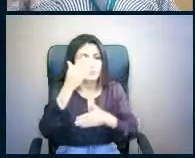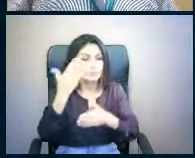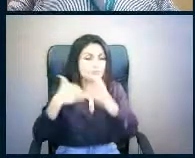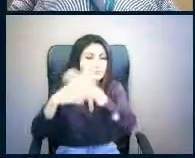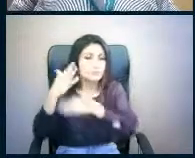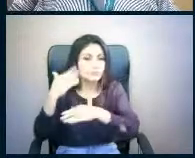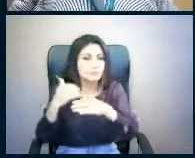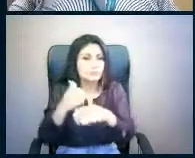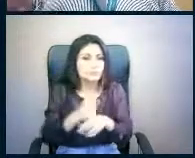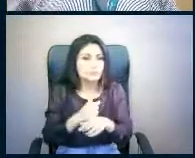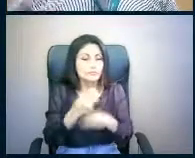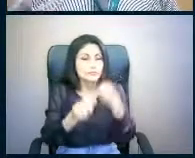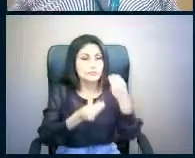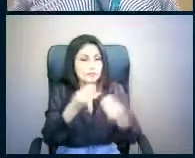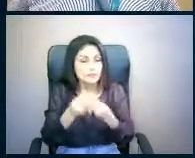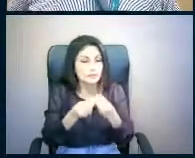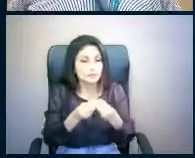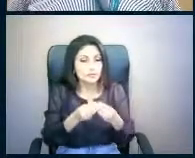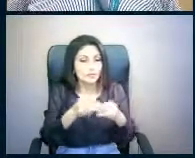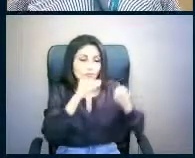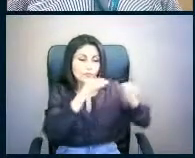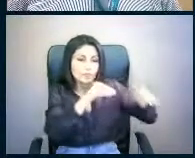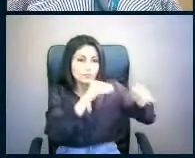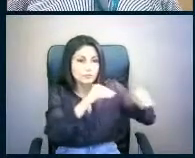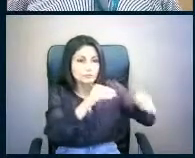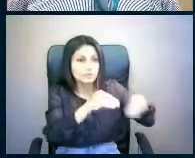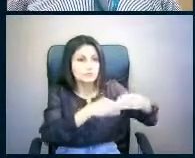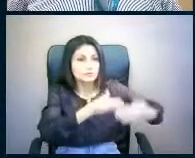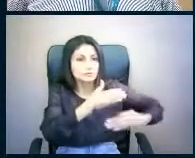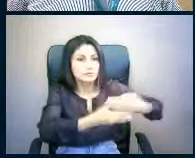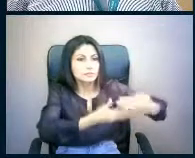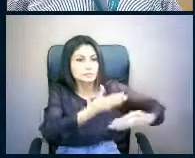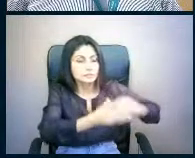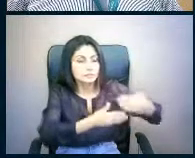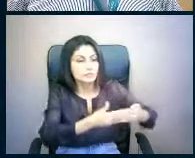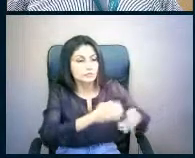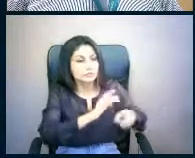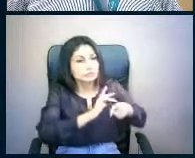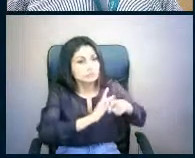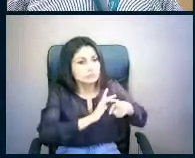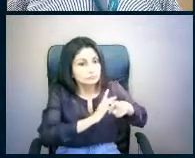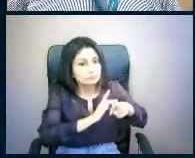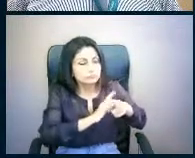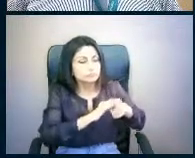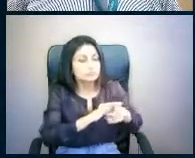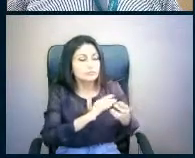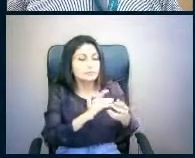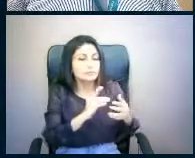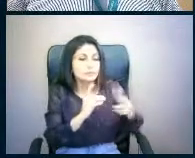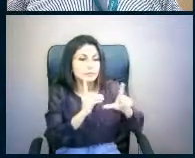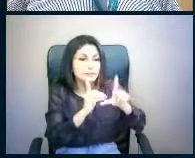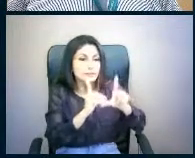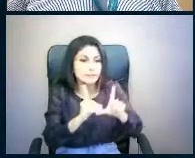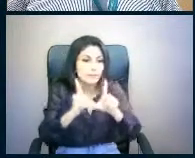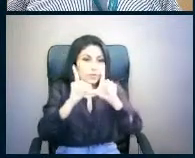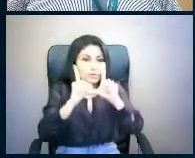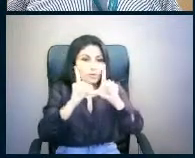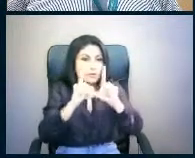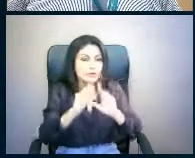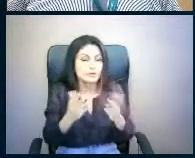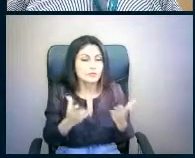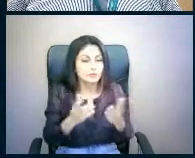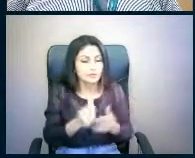los programas de formación en desarrollar e implementar un diplomado en